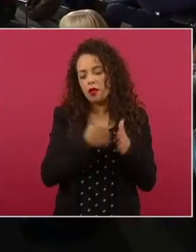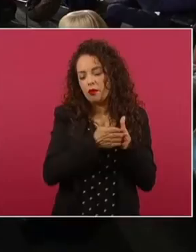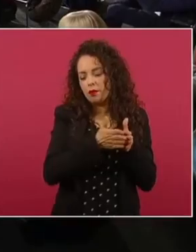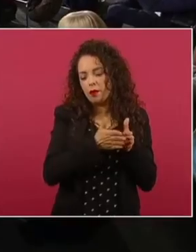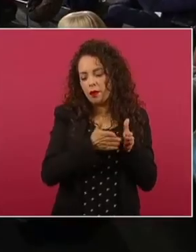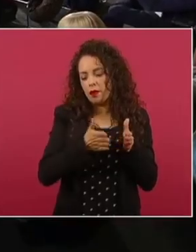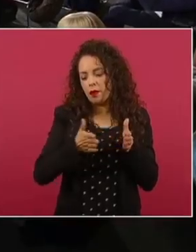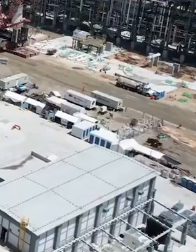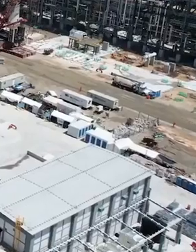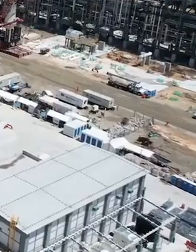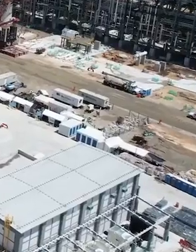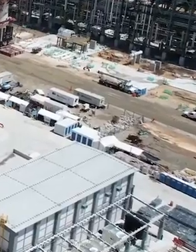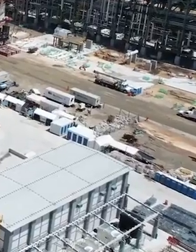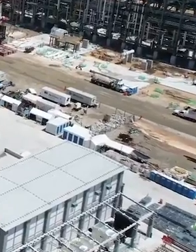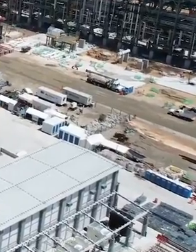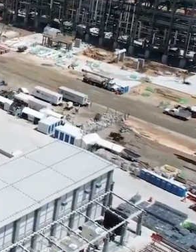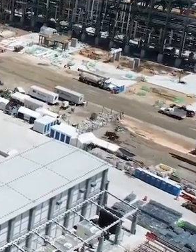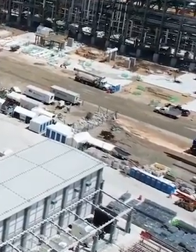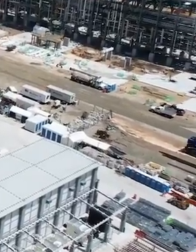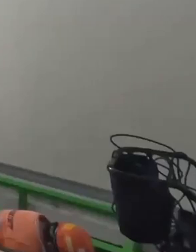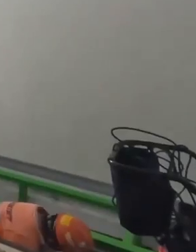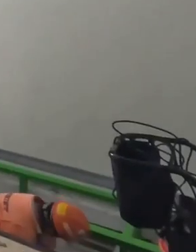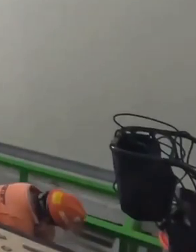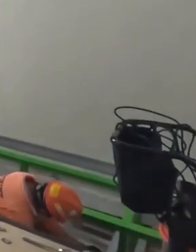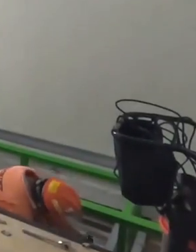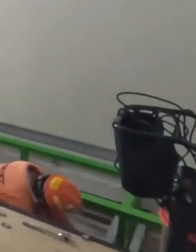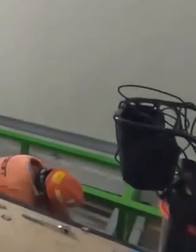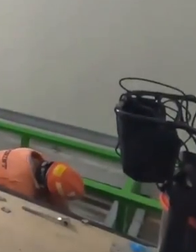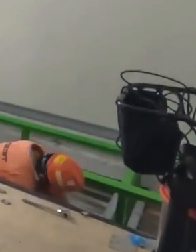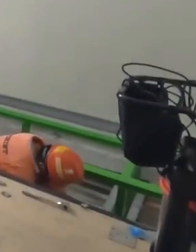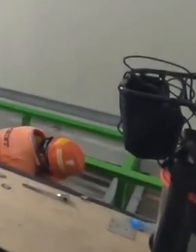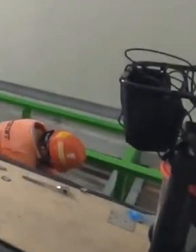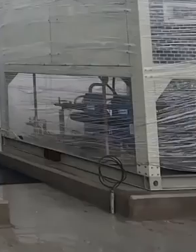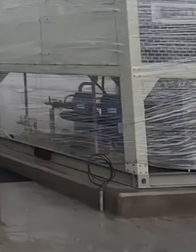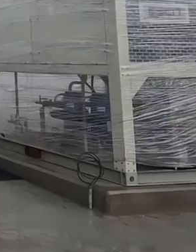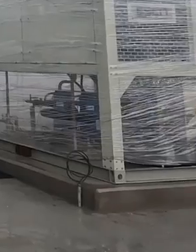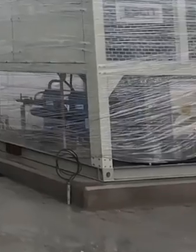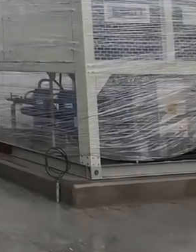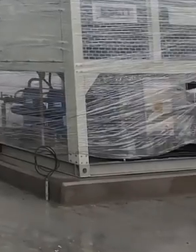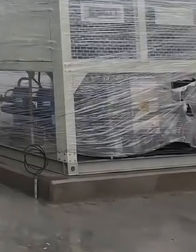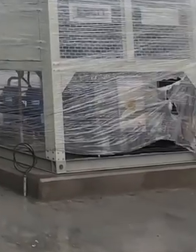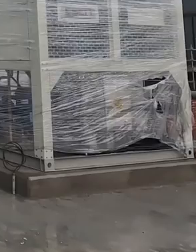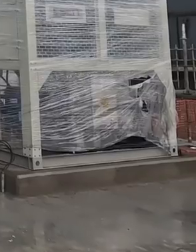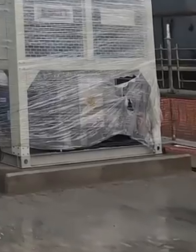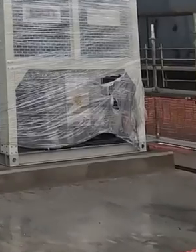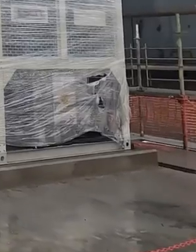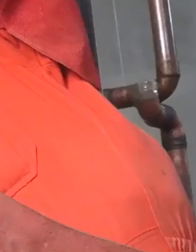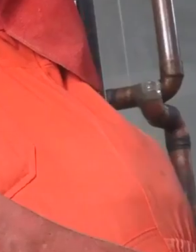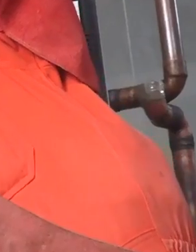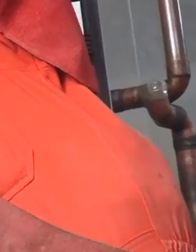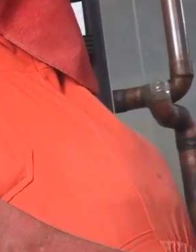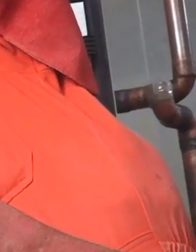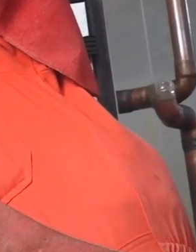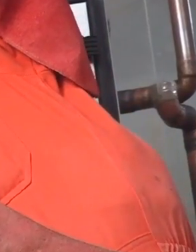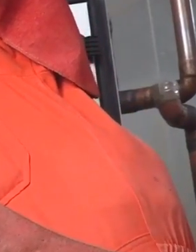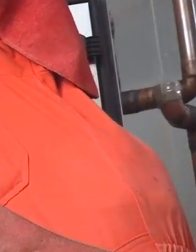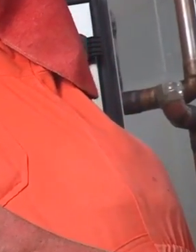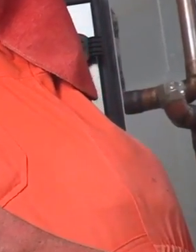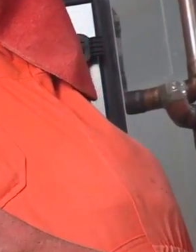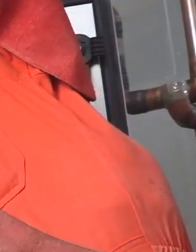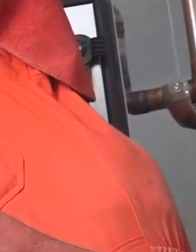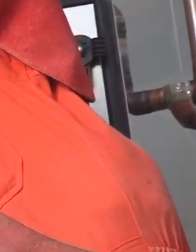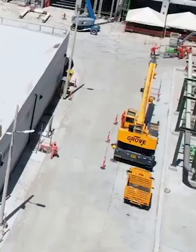la refinería, pero a sabiendas de que se inicia un proceso de